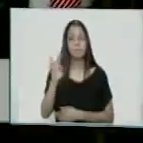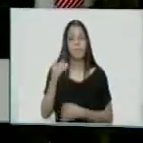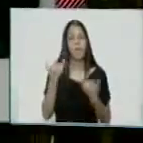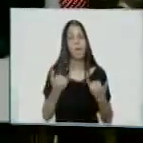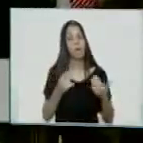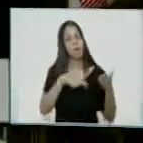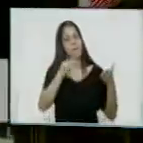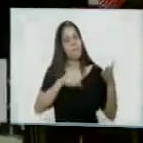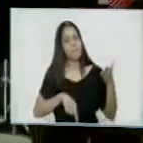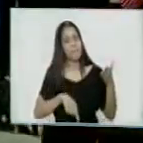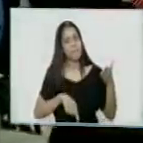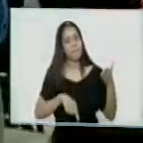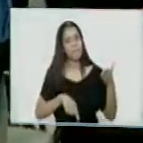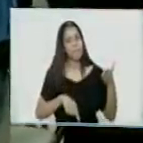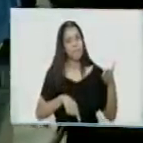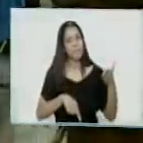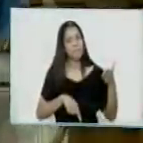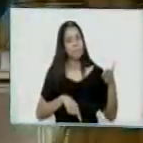firmar, señor.